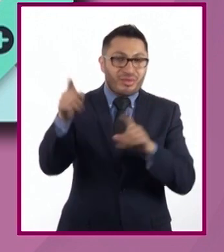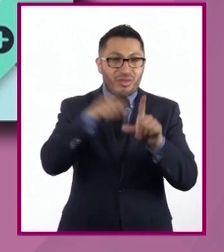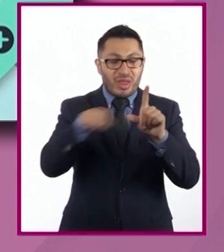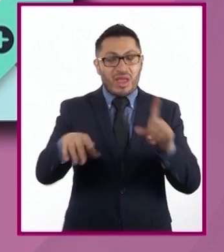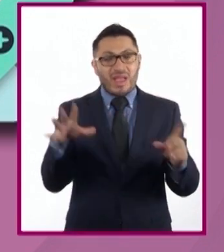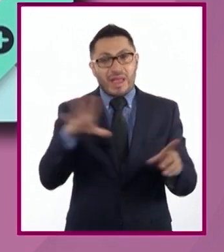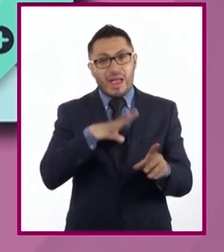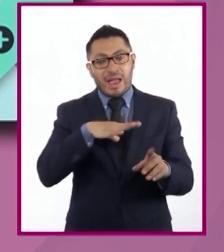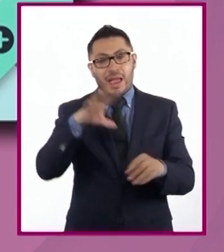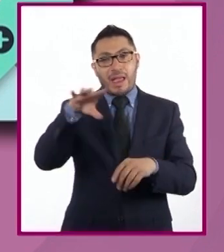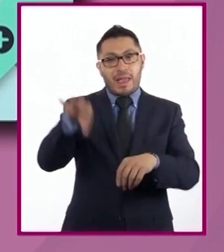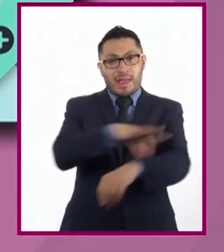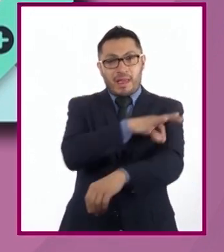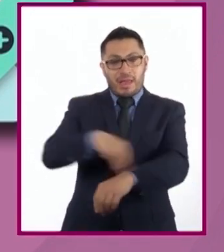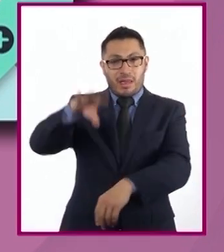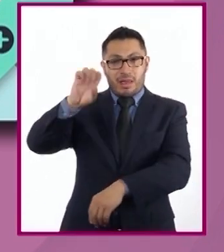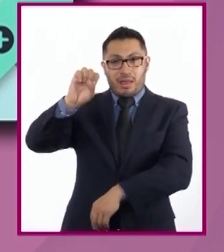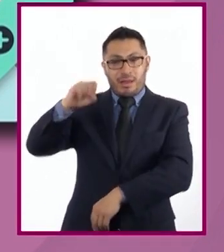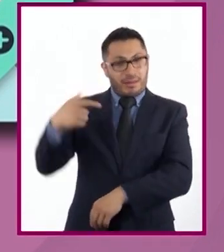miden 60 grados.